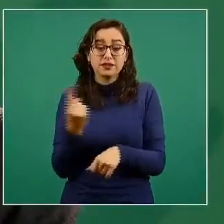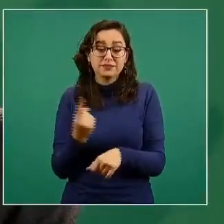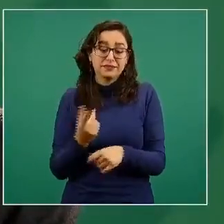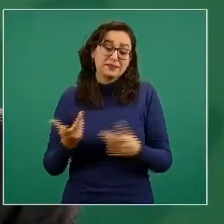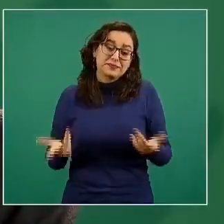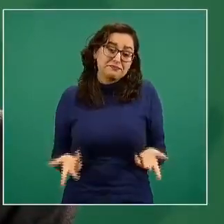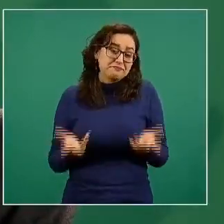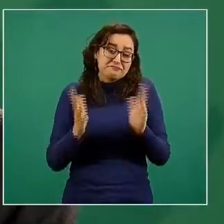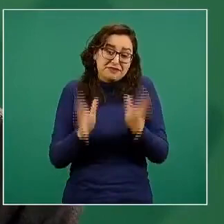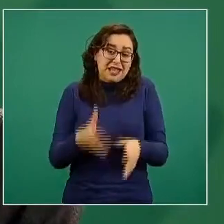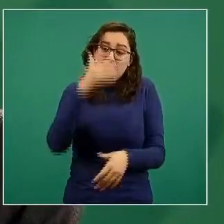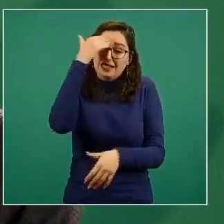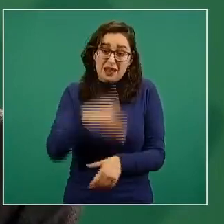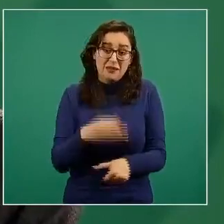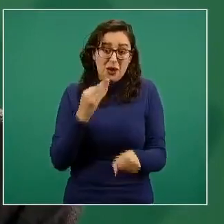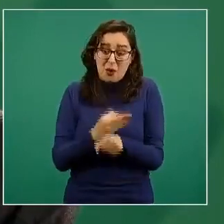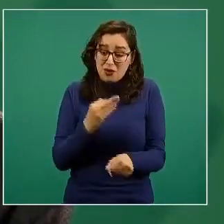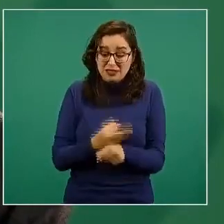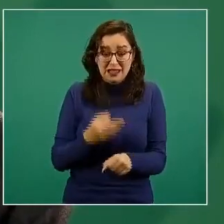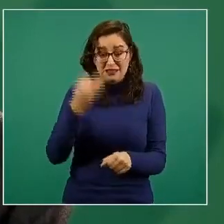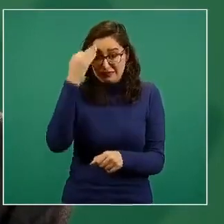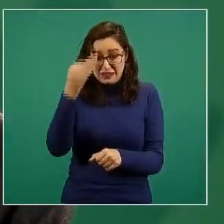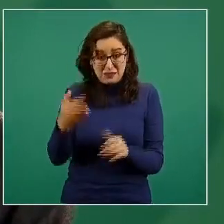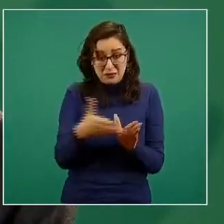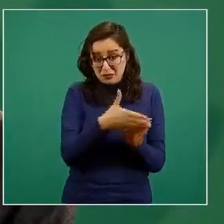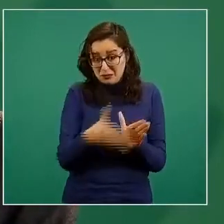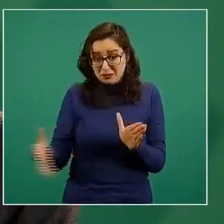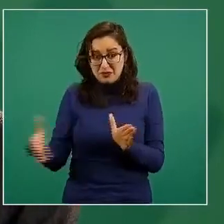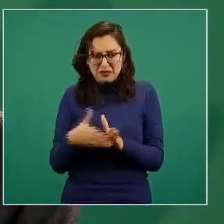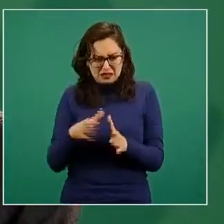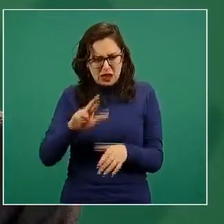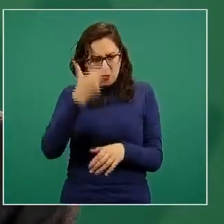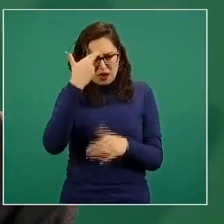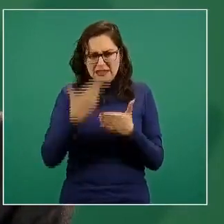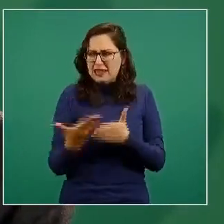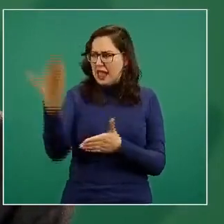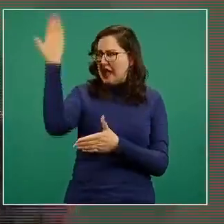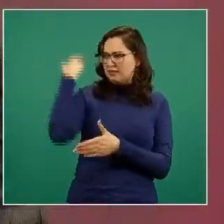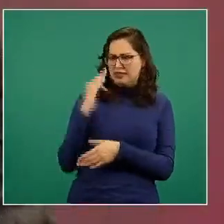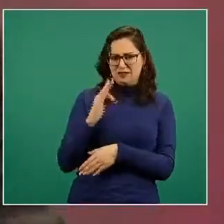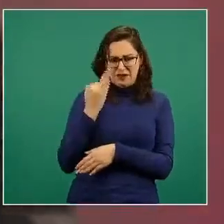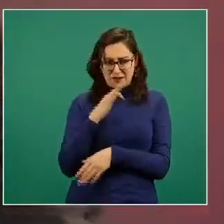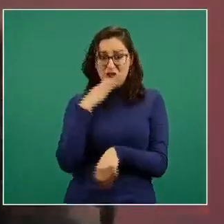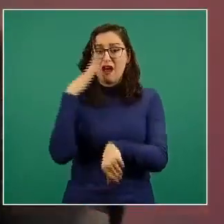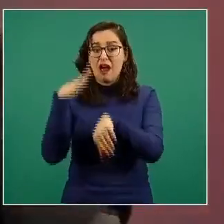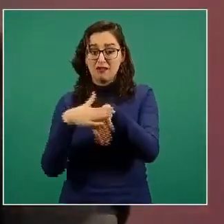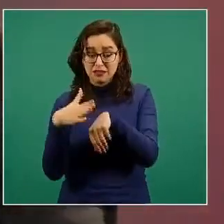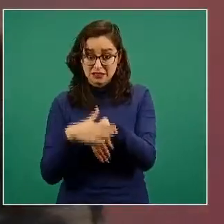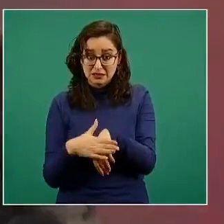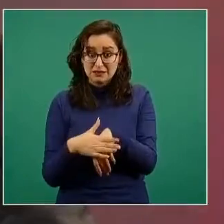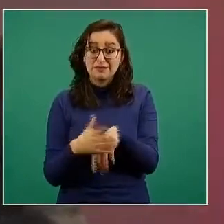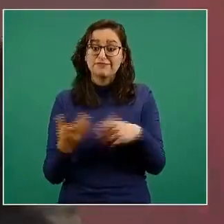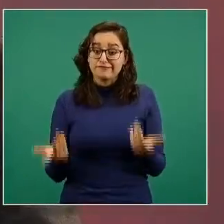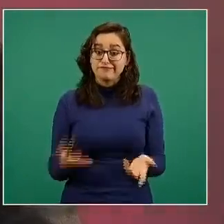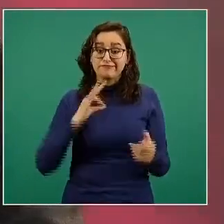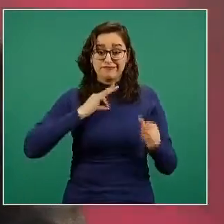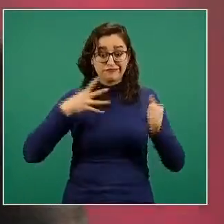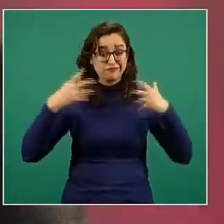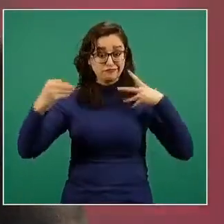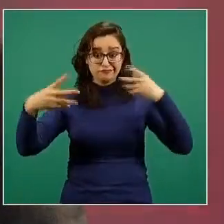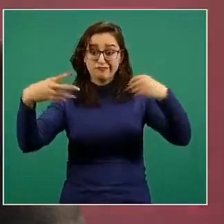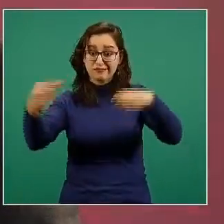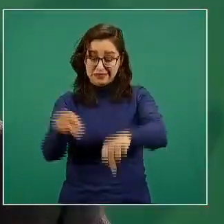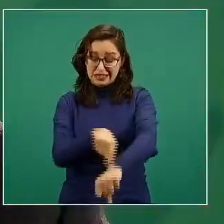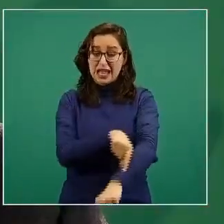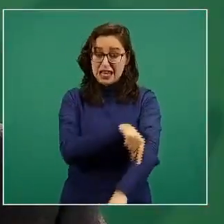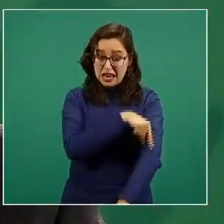ya habíamos predicho desde el inicio de la epidemia. Espero que todavía lo recuerden, cuando dijimos preparémonos para una epidemia larga. ¿Se